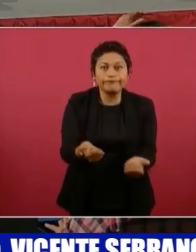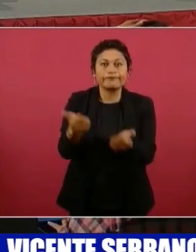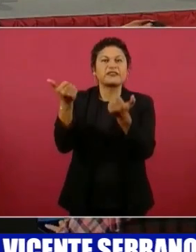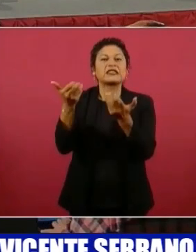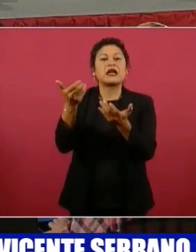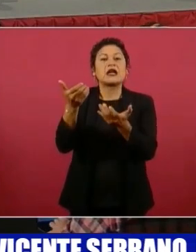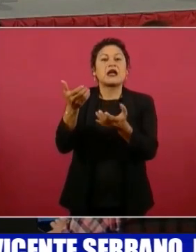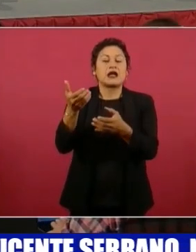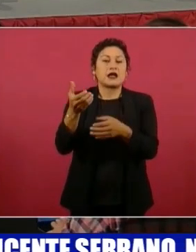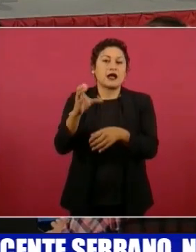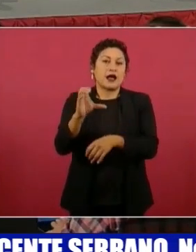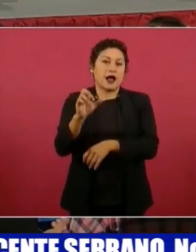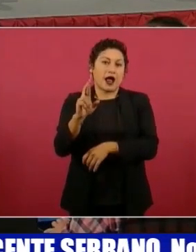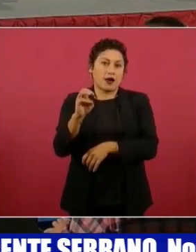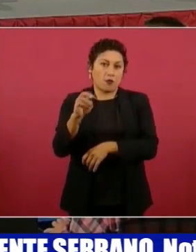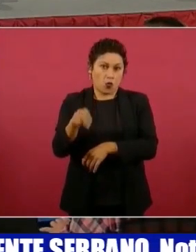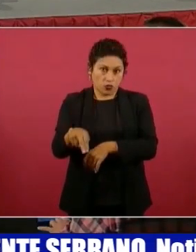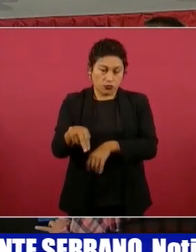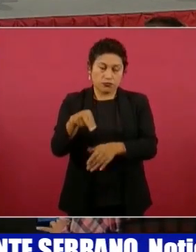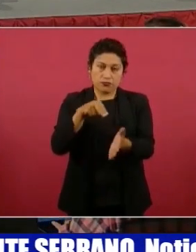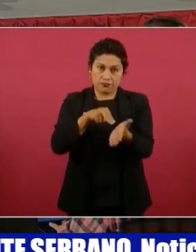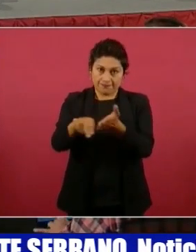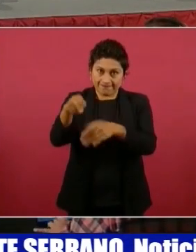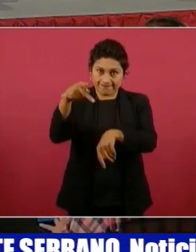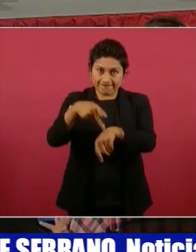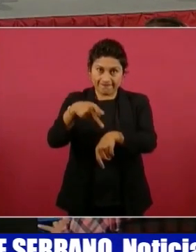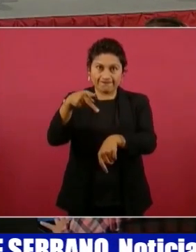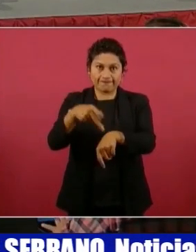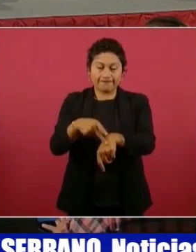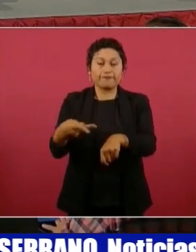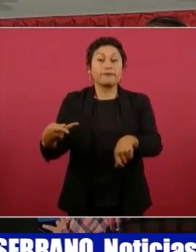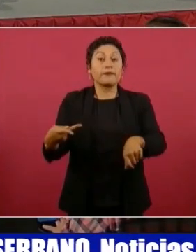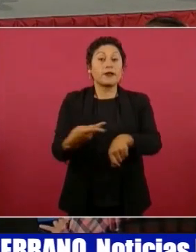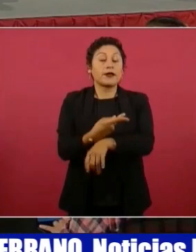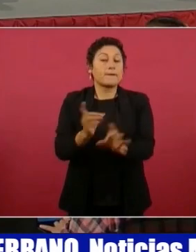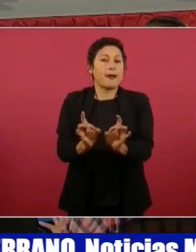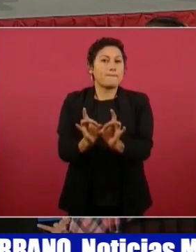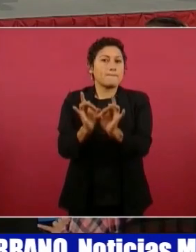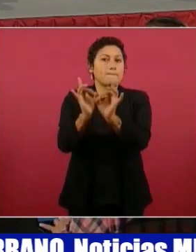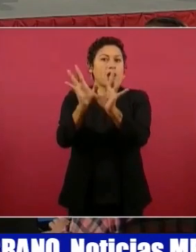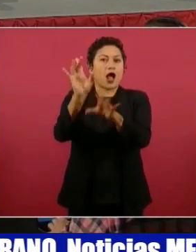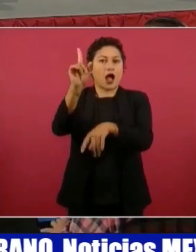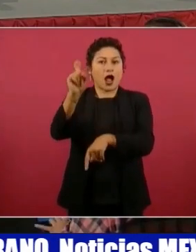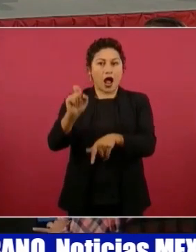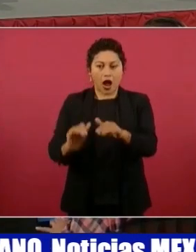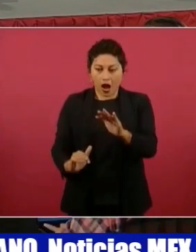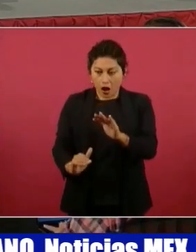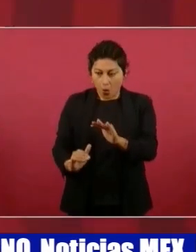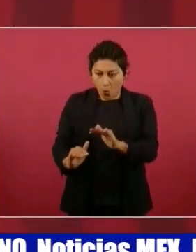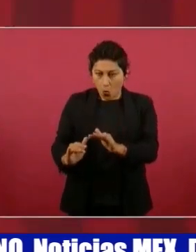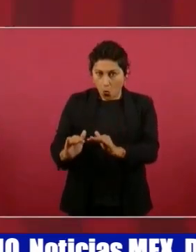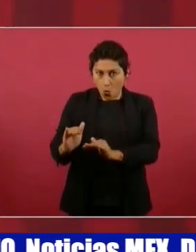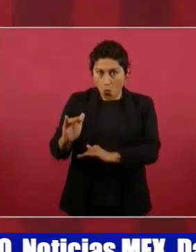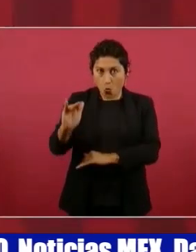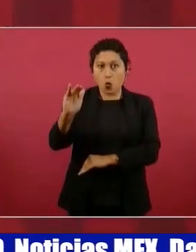que de repente se inundaron porque